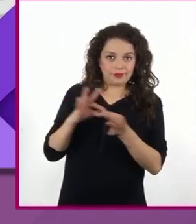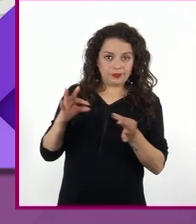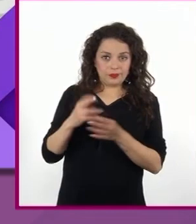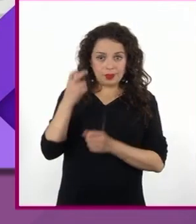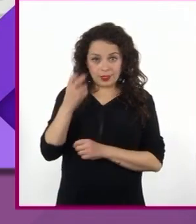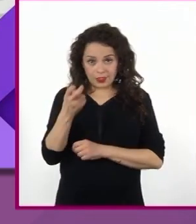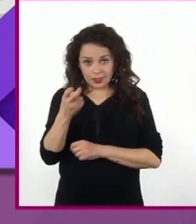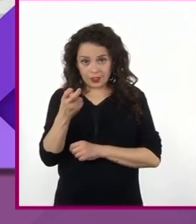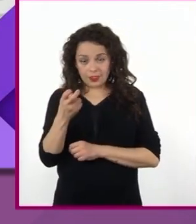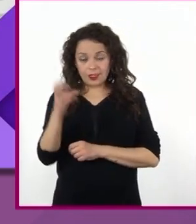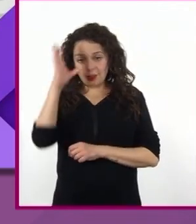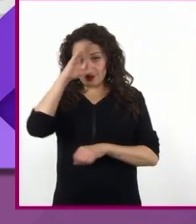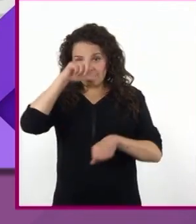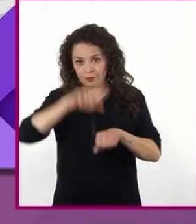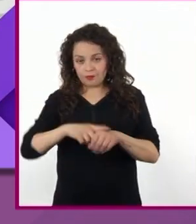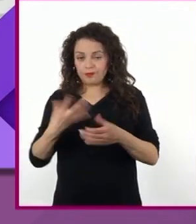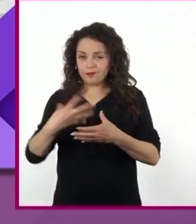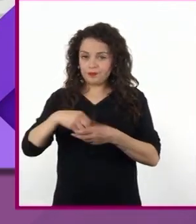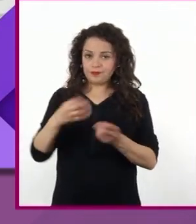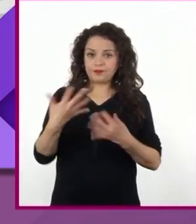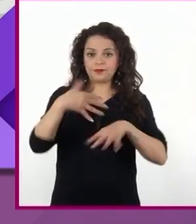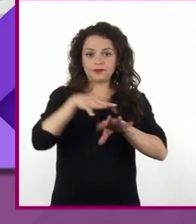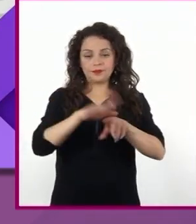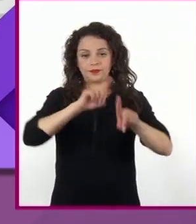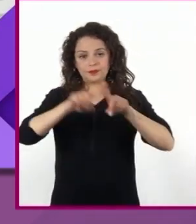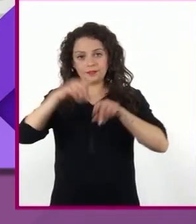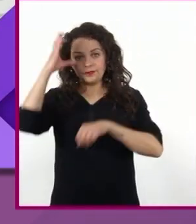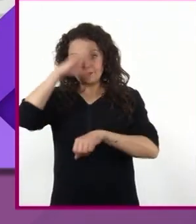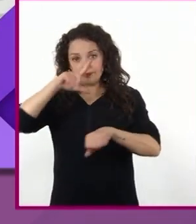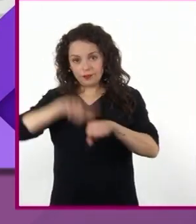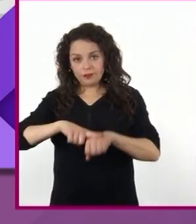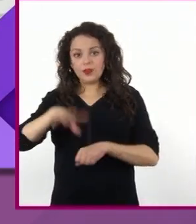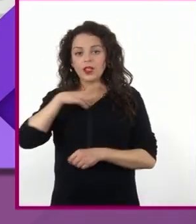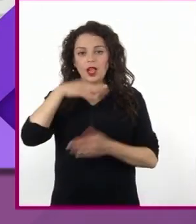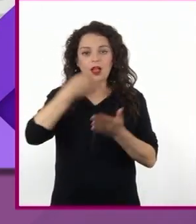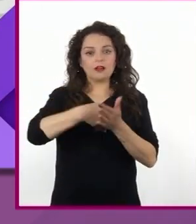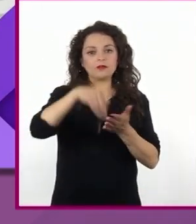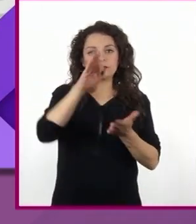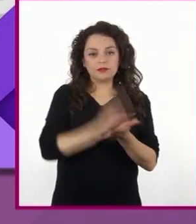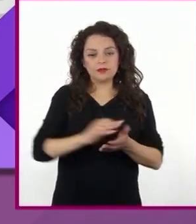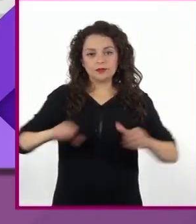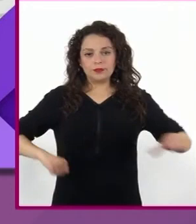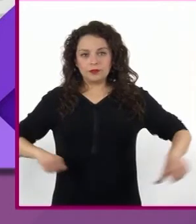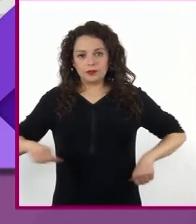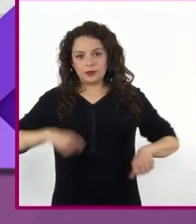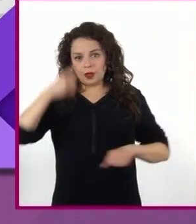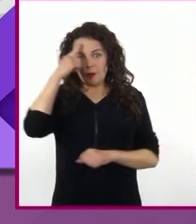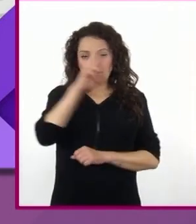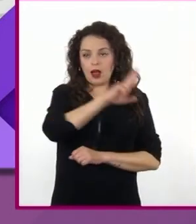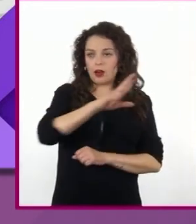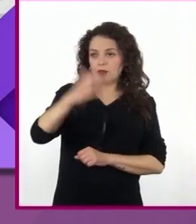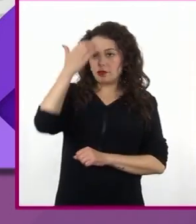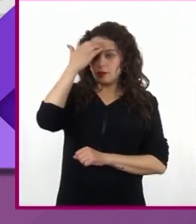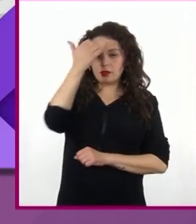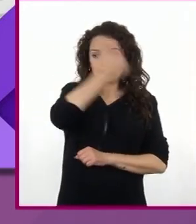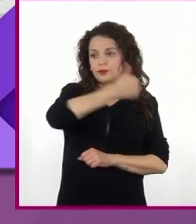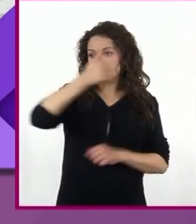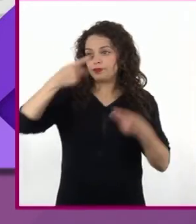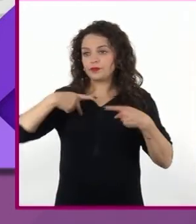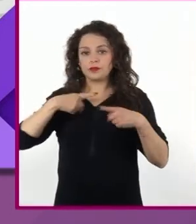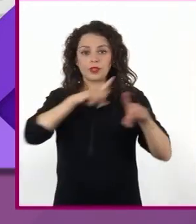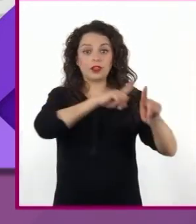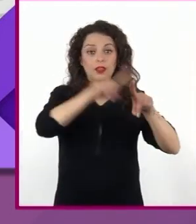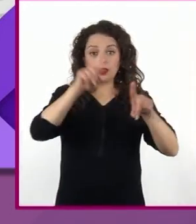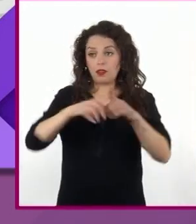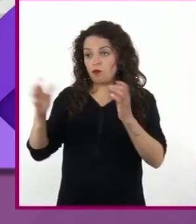e intercultural consiste en actitudes y valores que permitan el reconocimiento a las diferencias, el respeto y